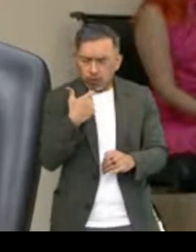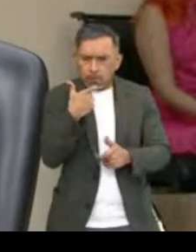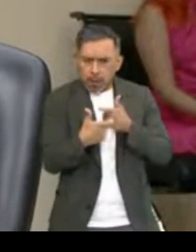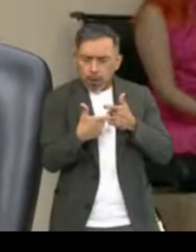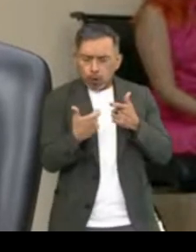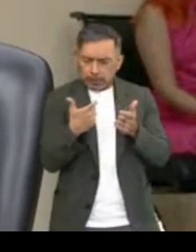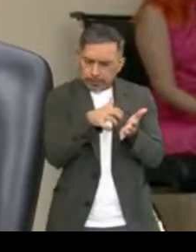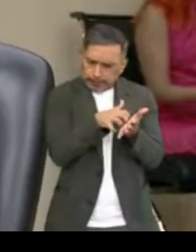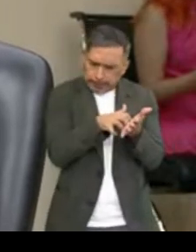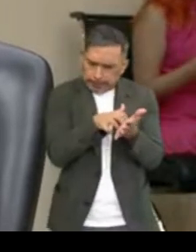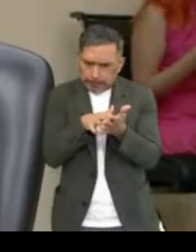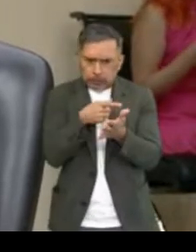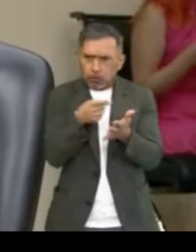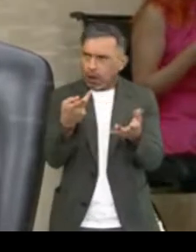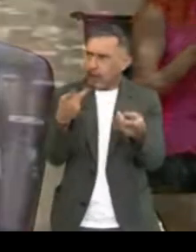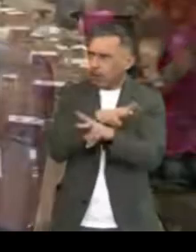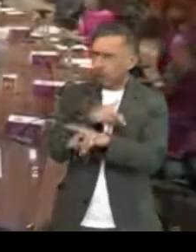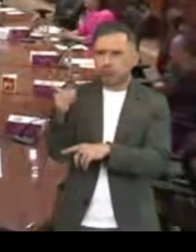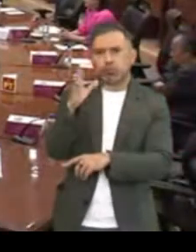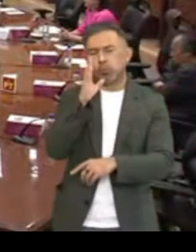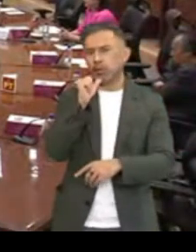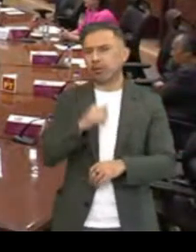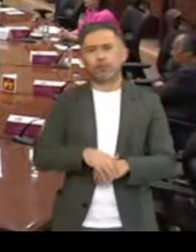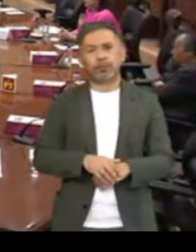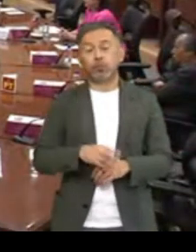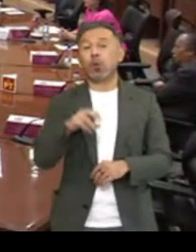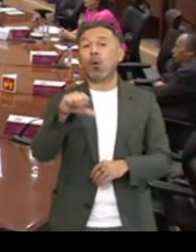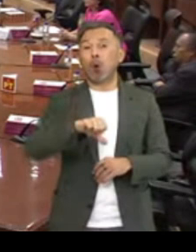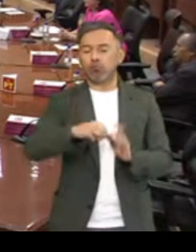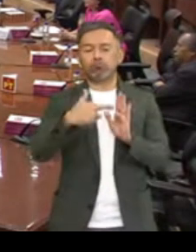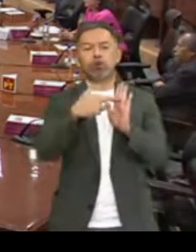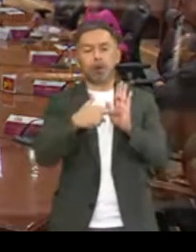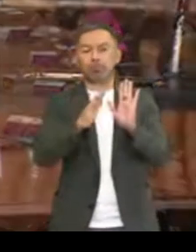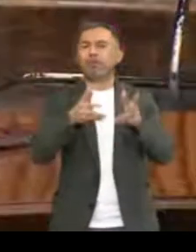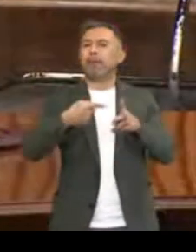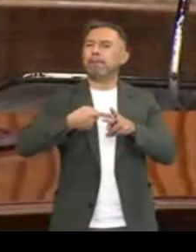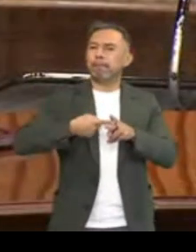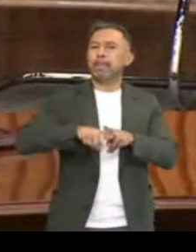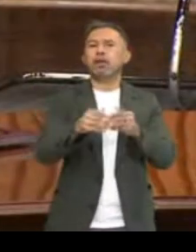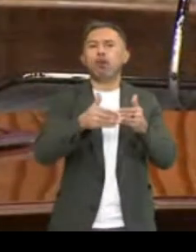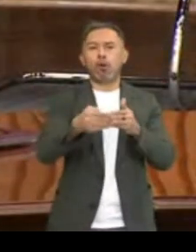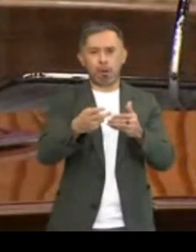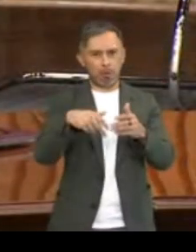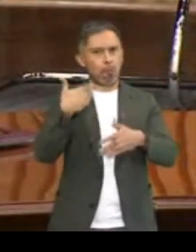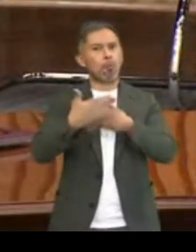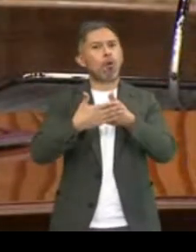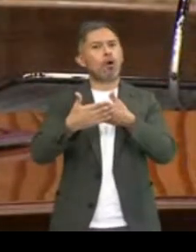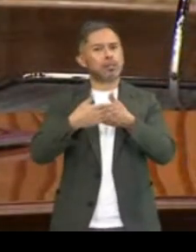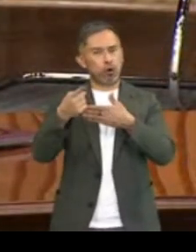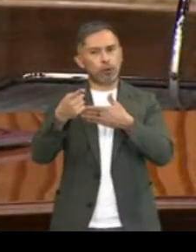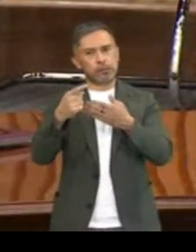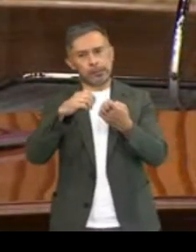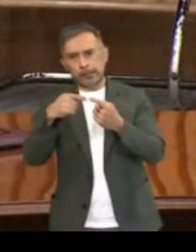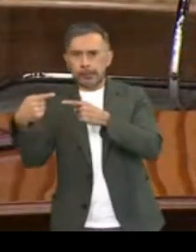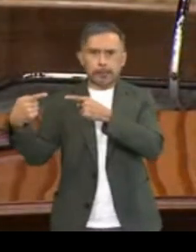Sí, hoy inicia la vigencia de estas normas y con ello viene la batalla legal, que estamos seguros